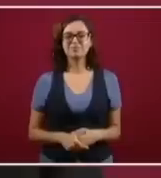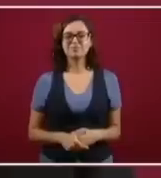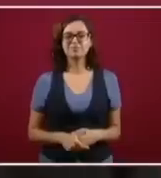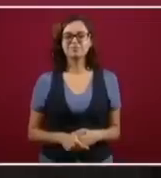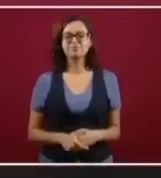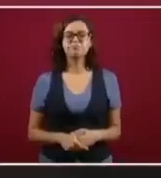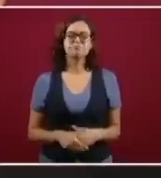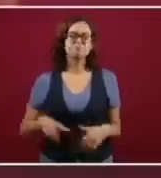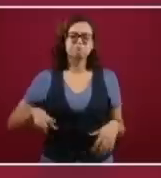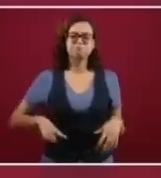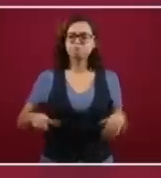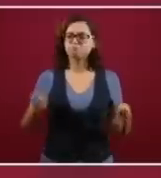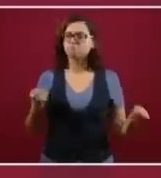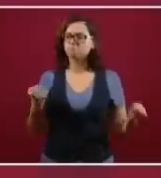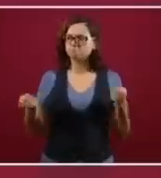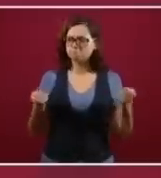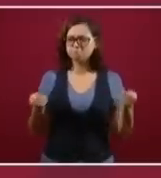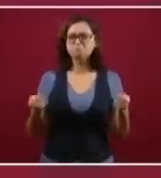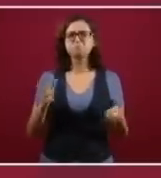gobernabilidad,